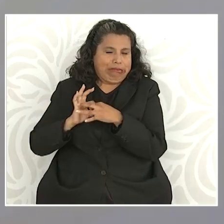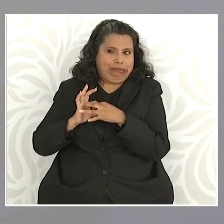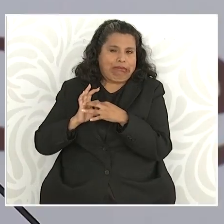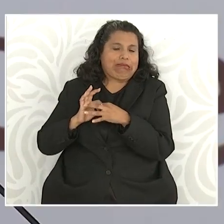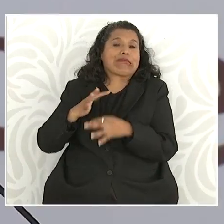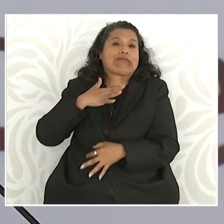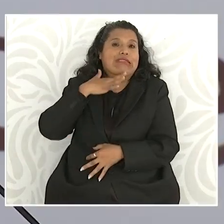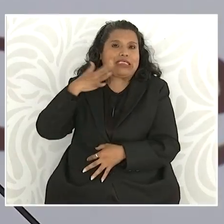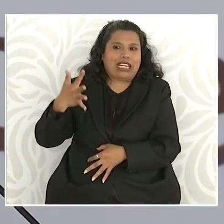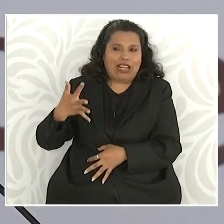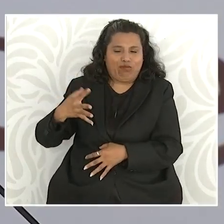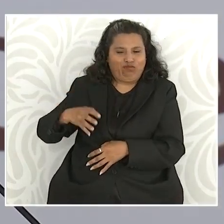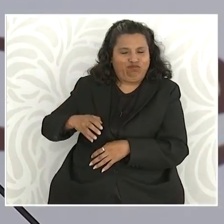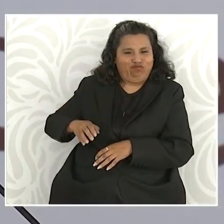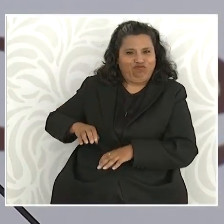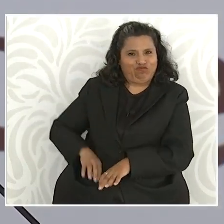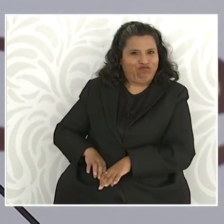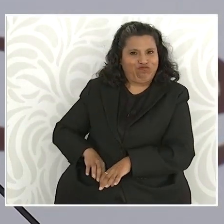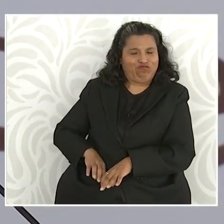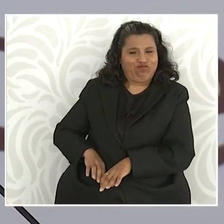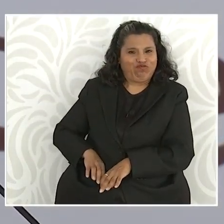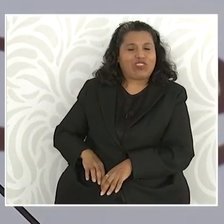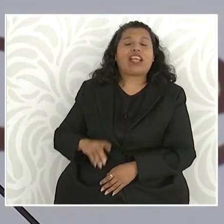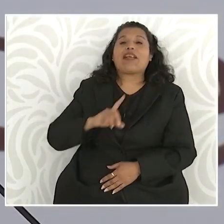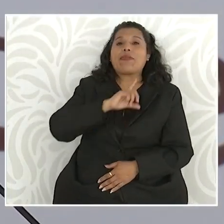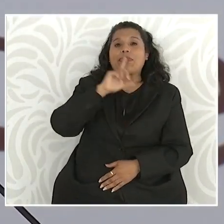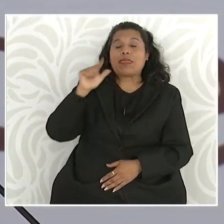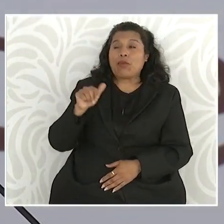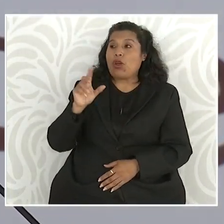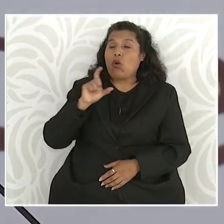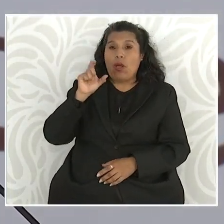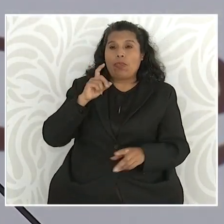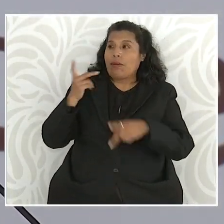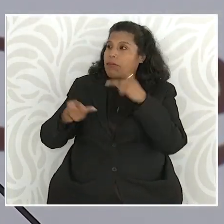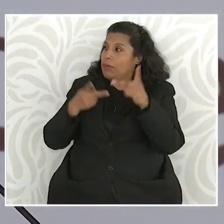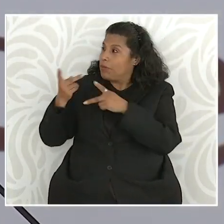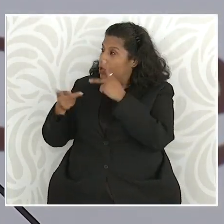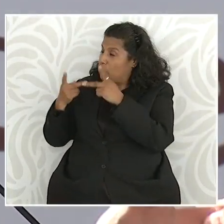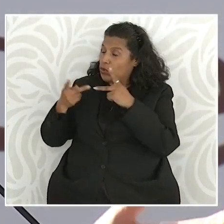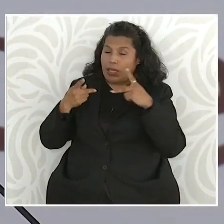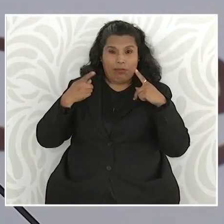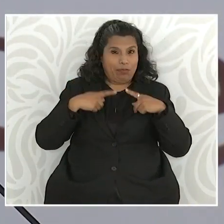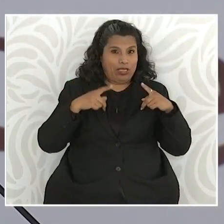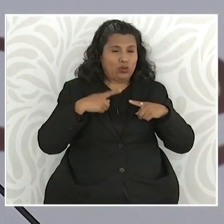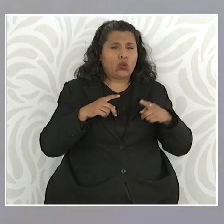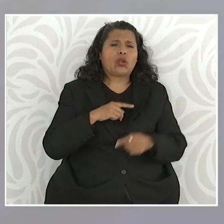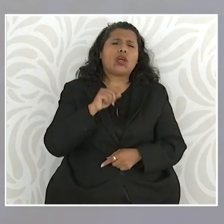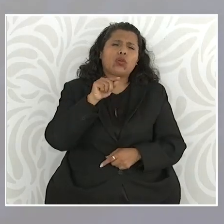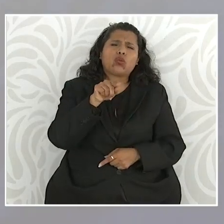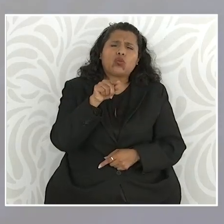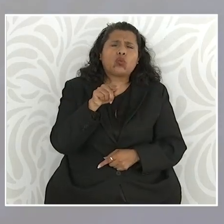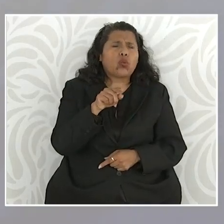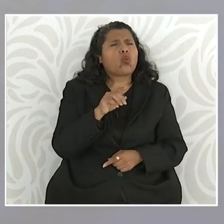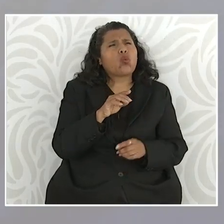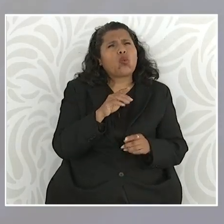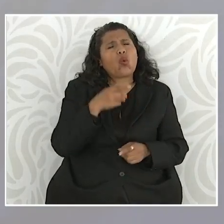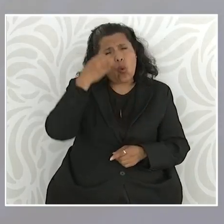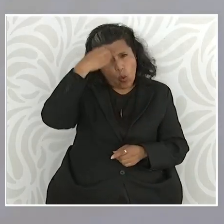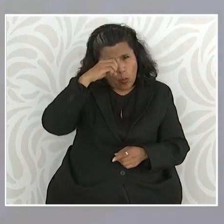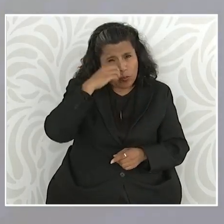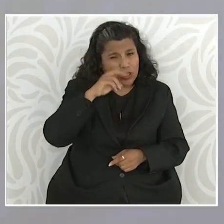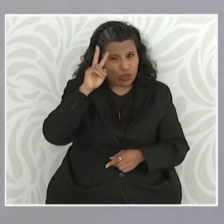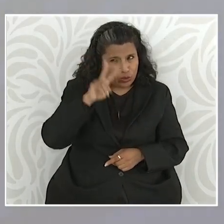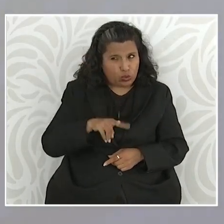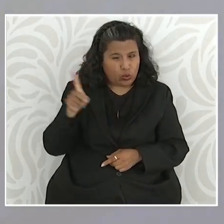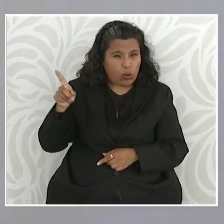corrupción. Cuando se pregunta en las encuestas a la gente, ¿qué opinas? ¿Son